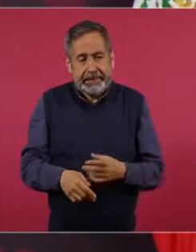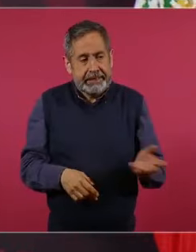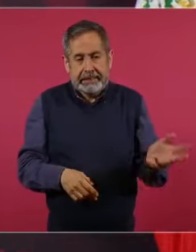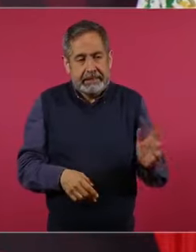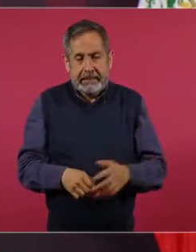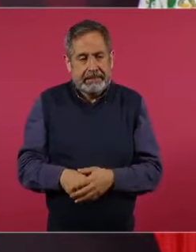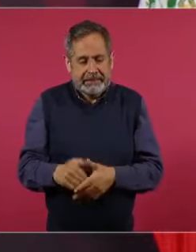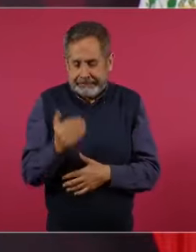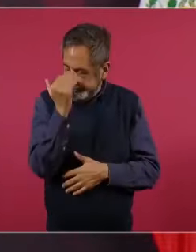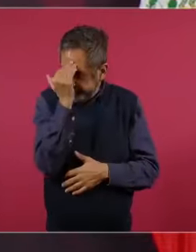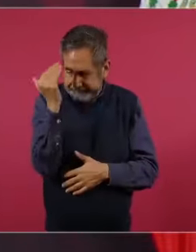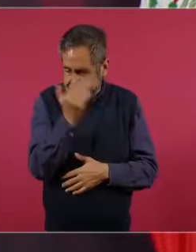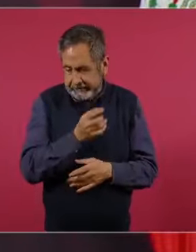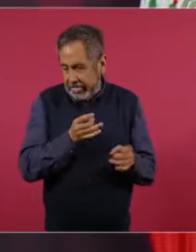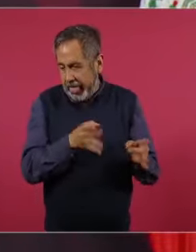es nefasto,